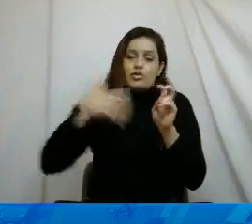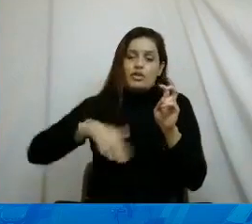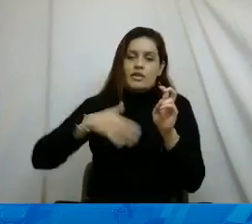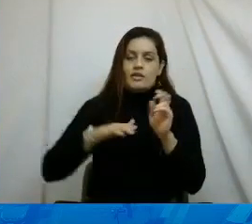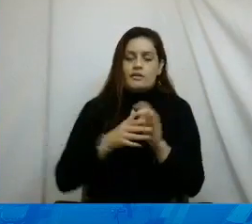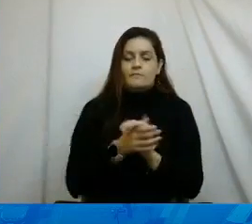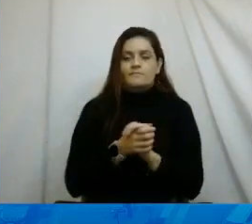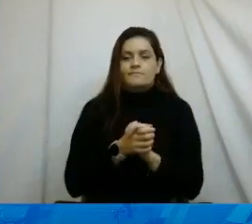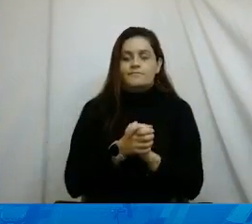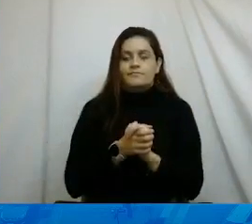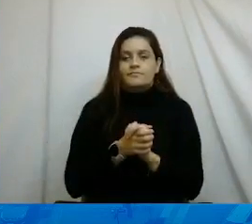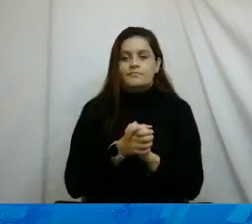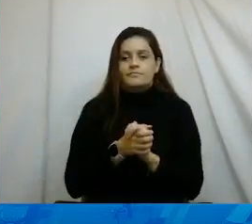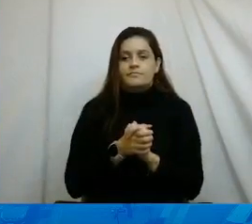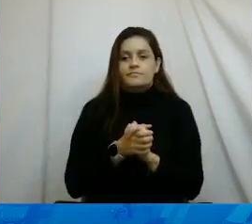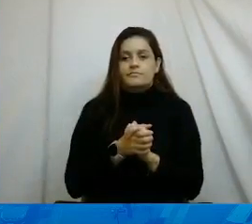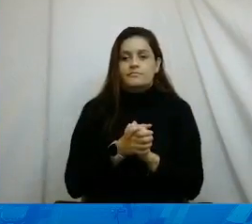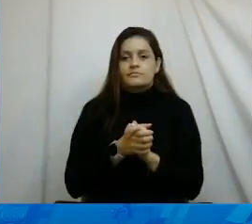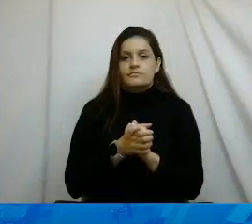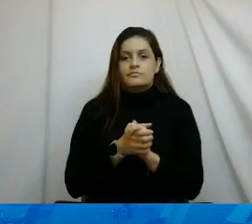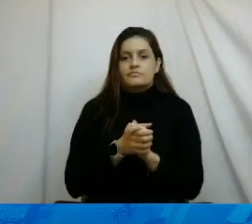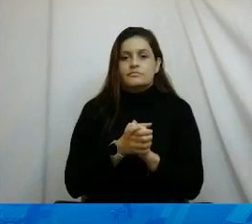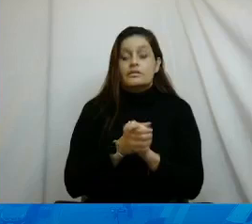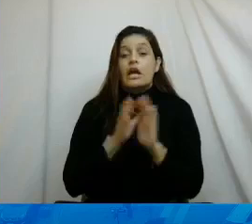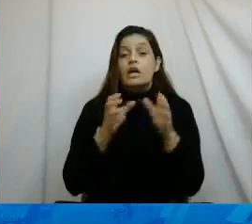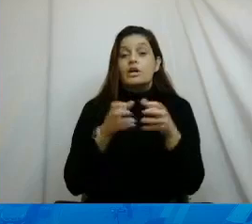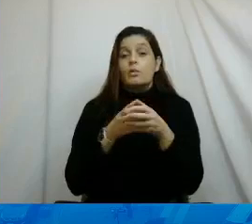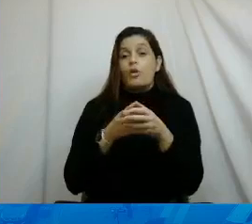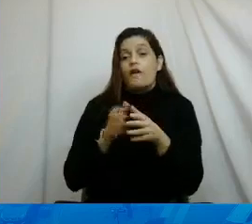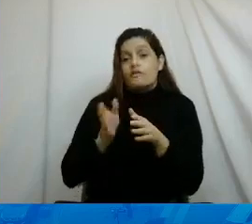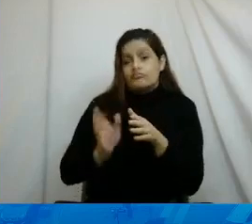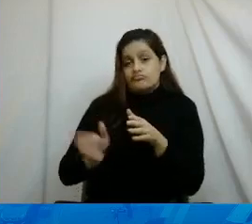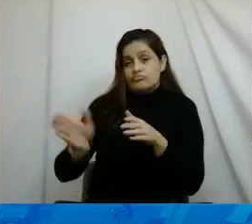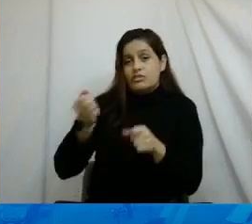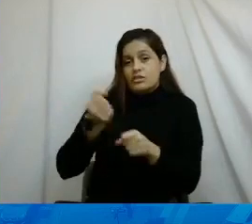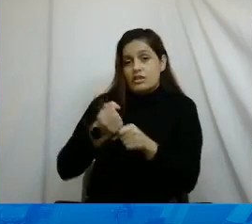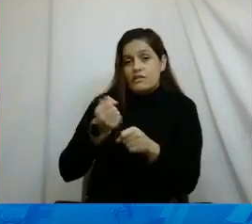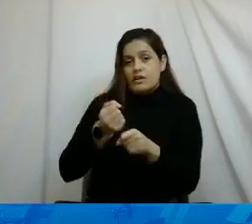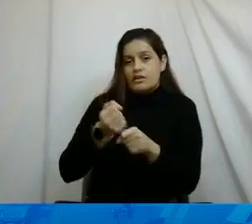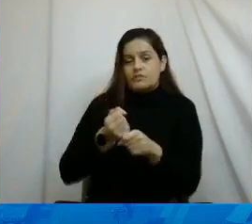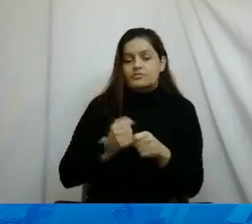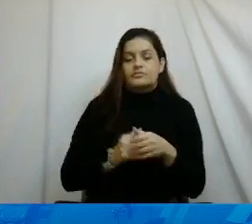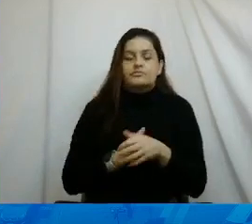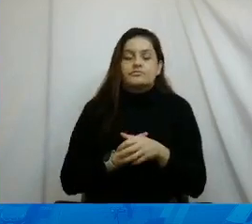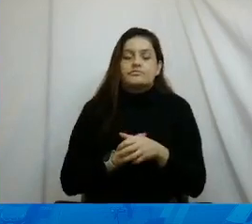que es algo que el equipo ha estado trabajando y va a seguir trabajando en este periodo.